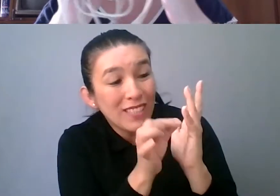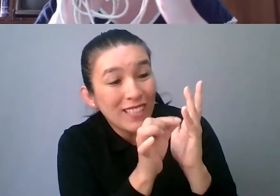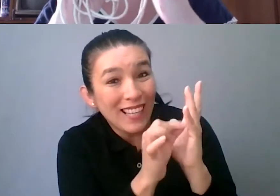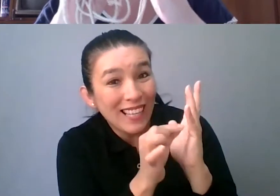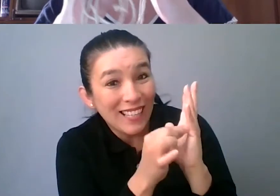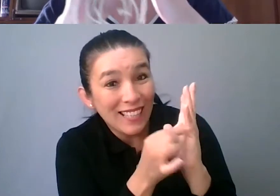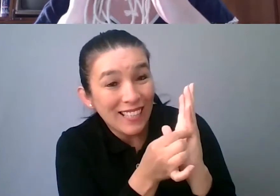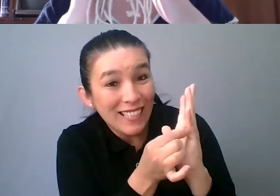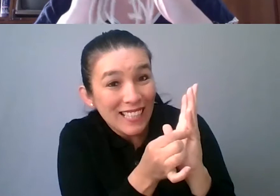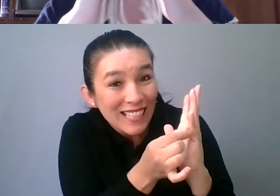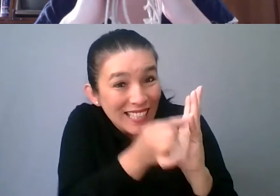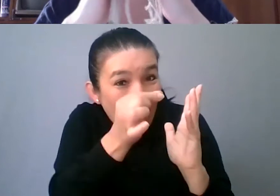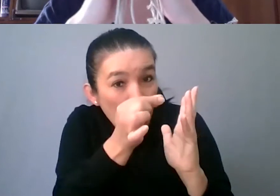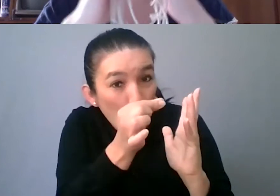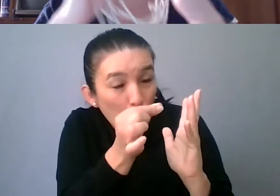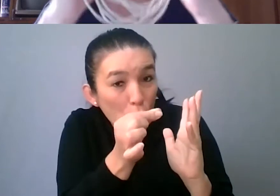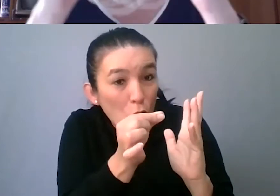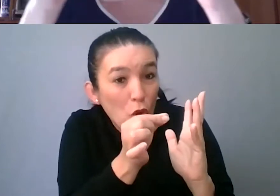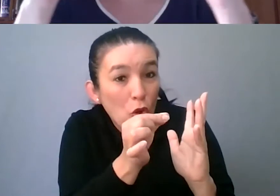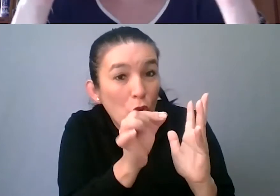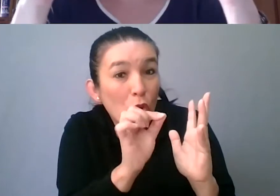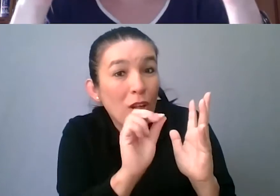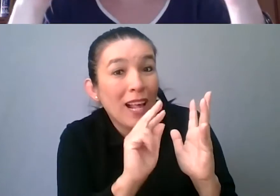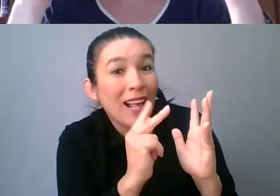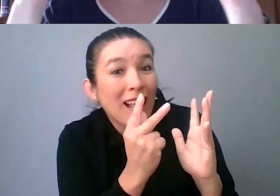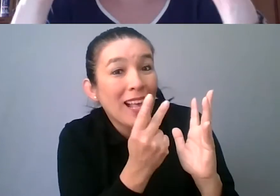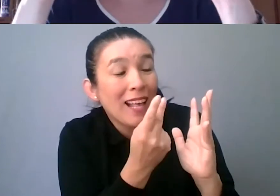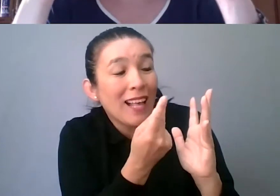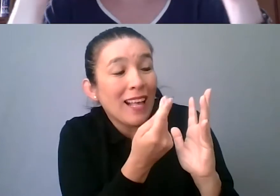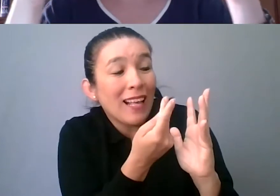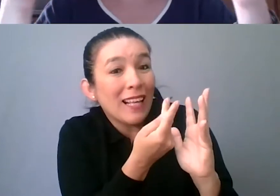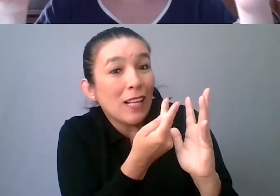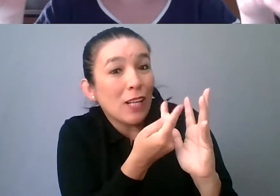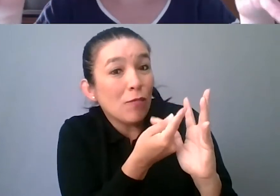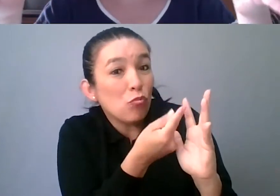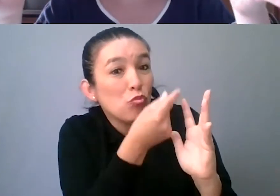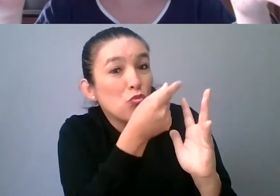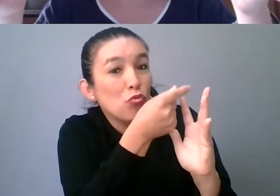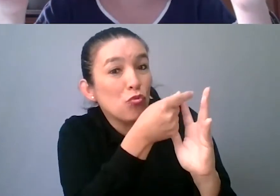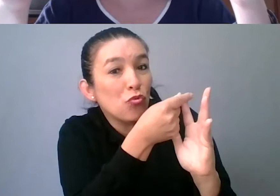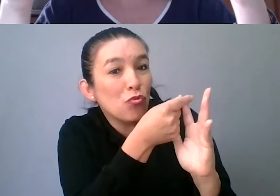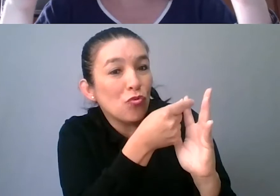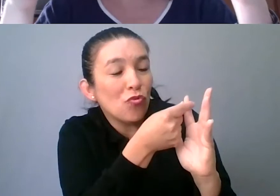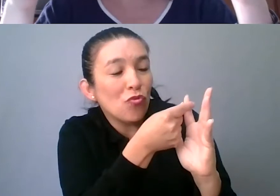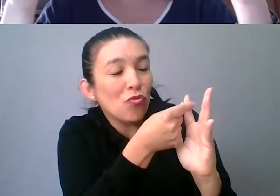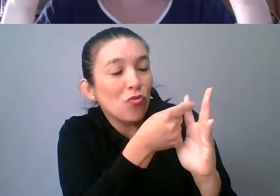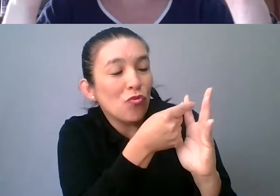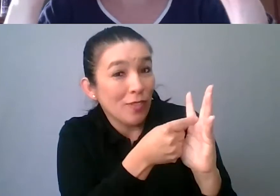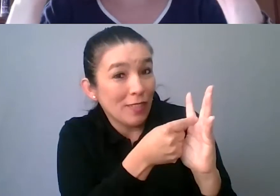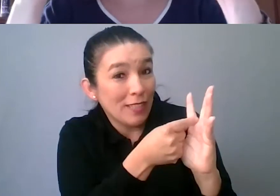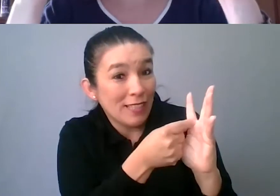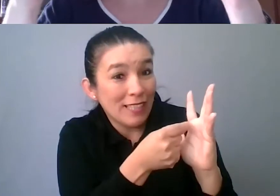izquierdo, lo saco del meñique izquierdo, lo giro en 180 y mientras voy girando, lo monto en el